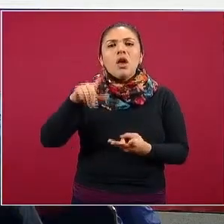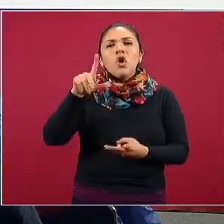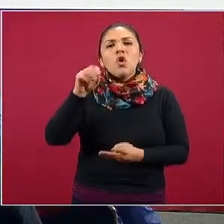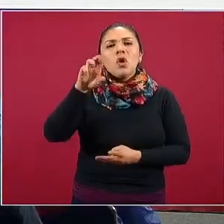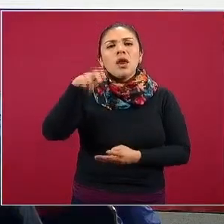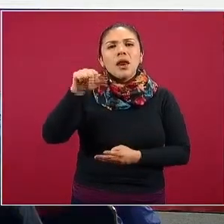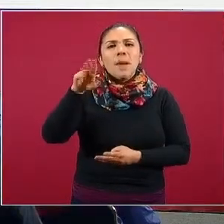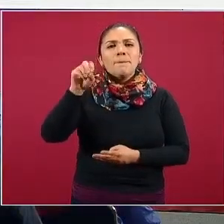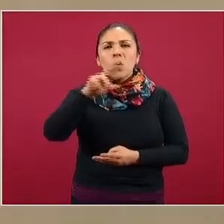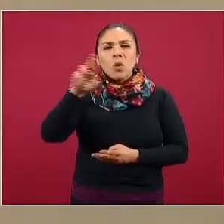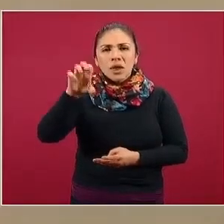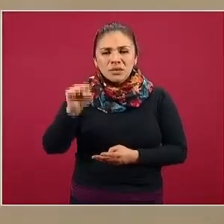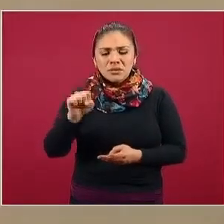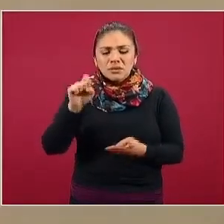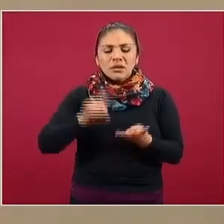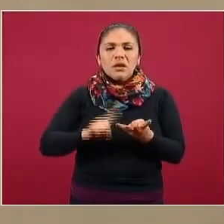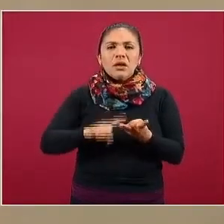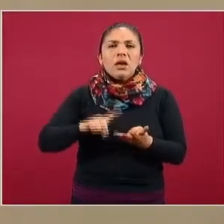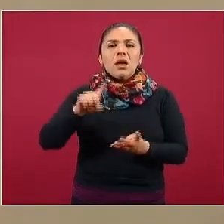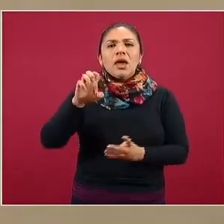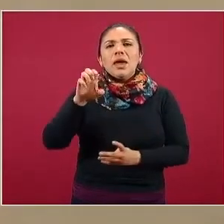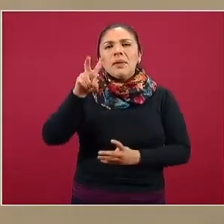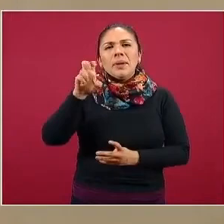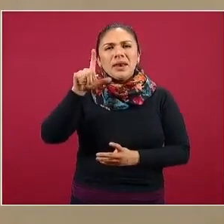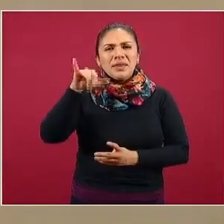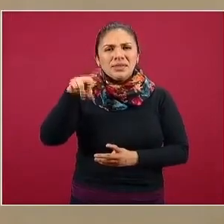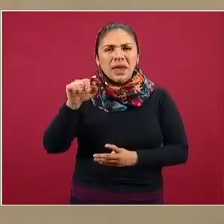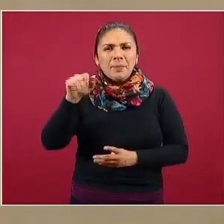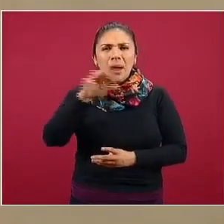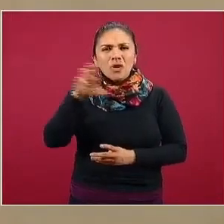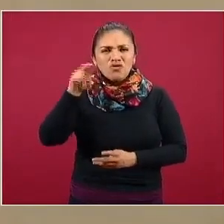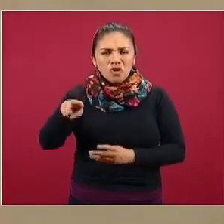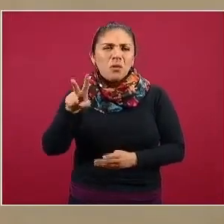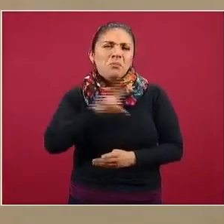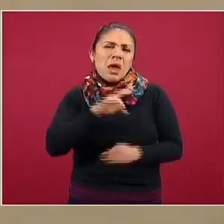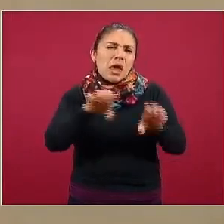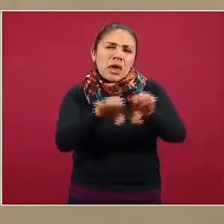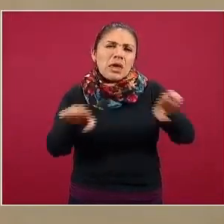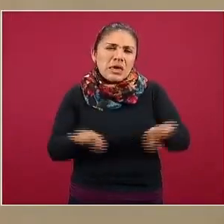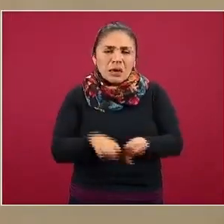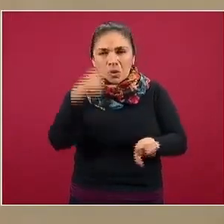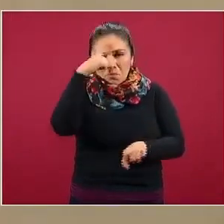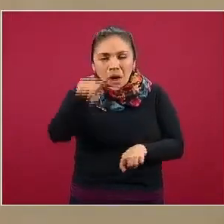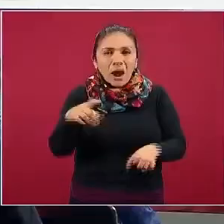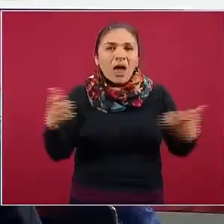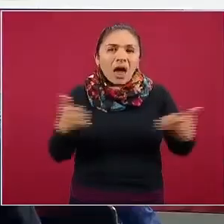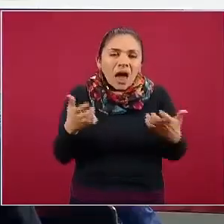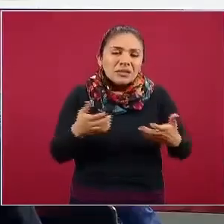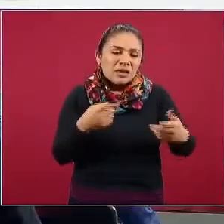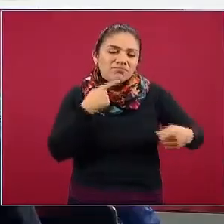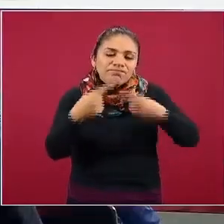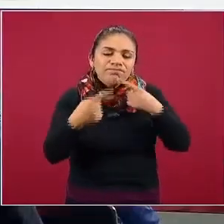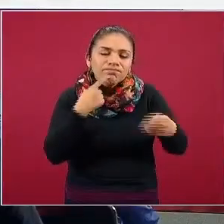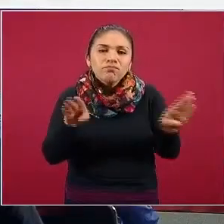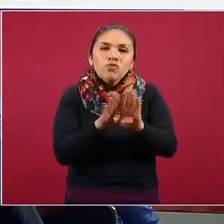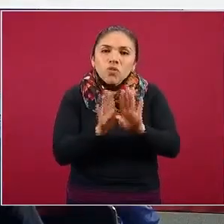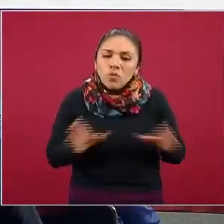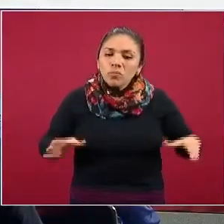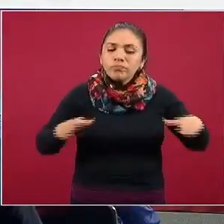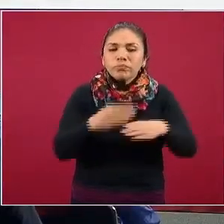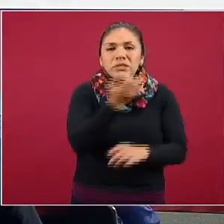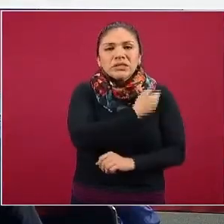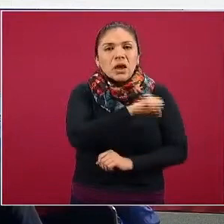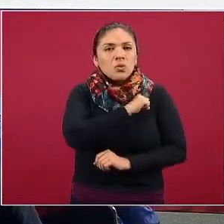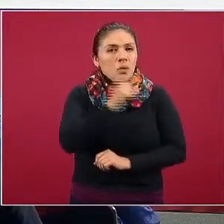Barrón y Diana Tejadilla, que somos el equipo que estamos impulsando toda esta integración de salud